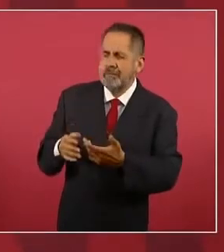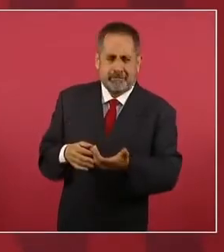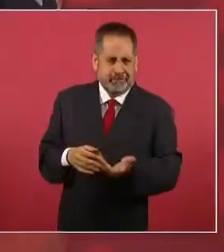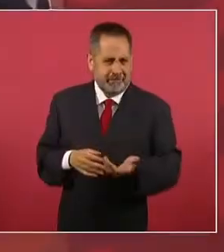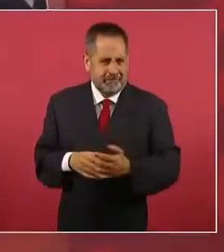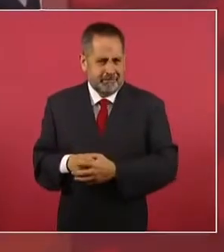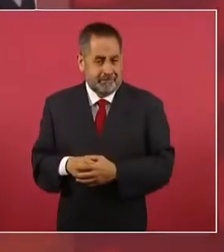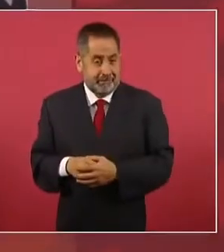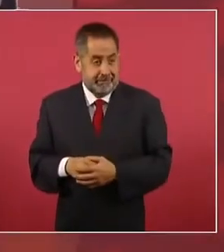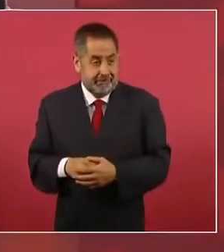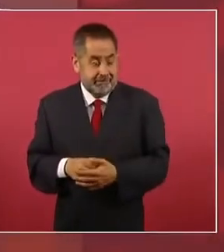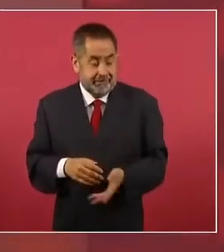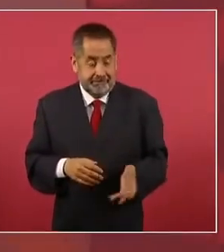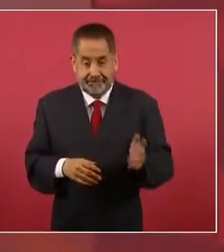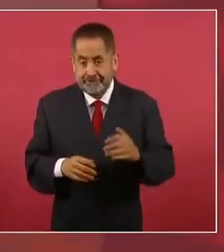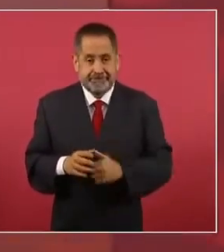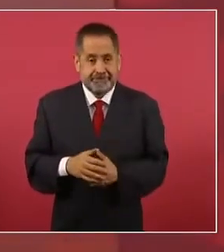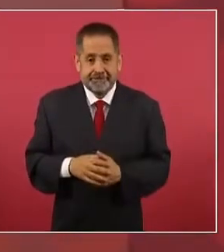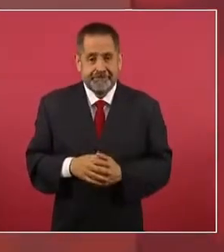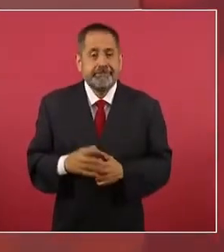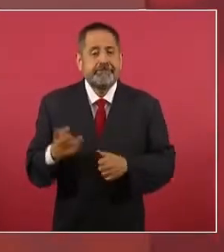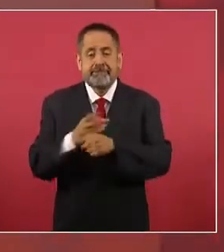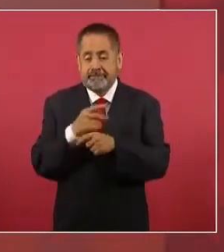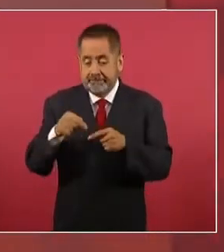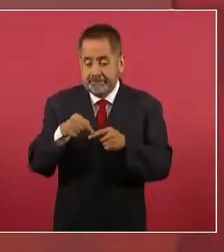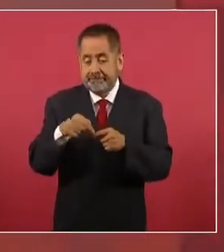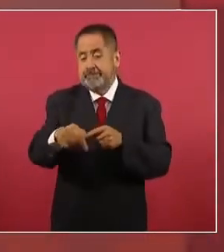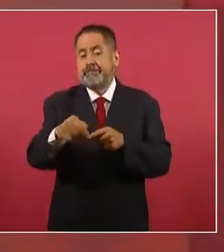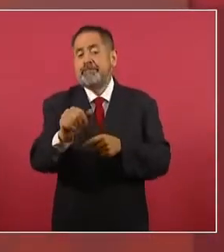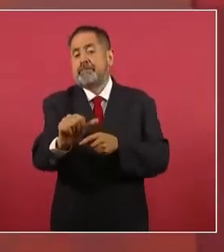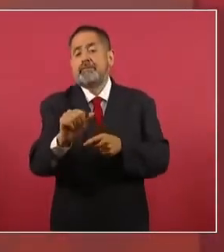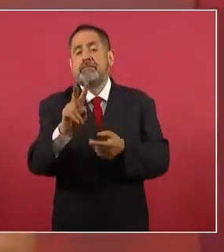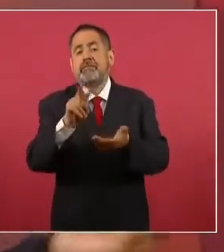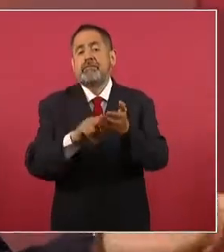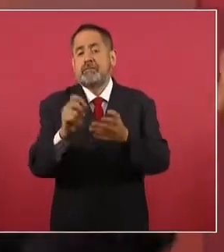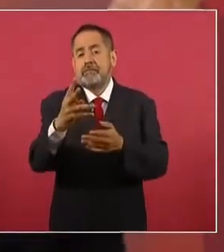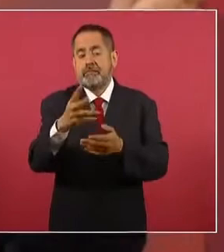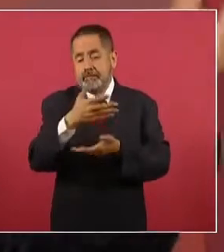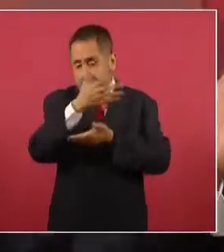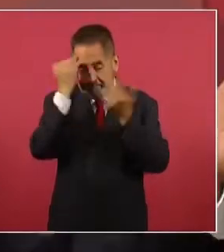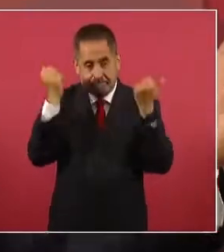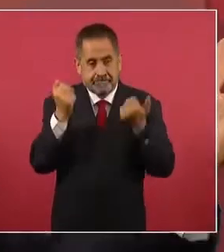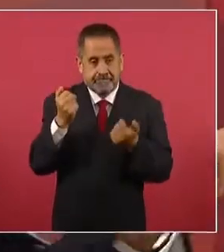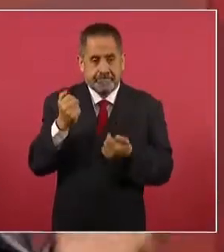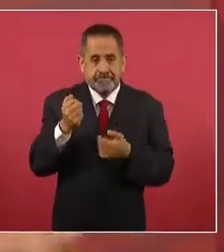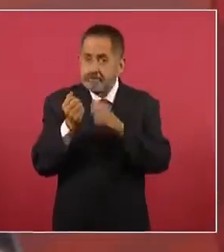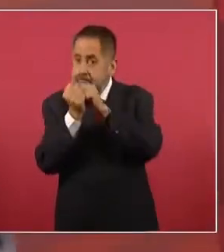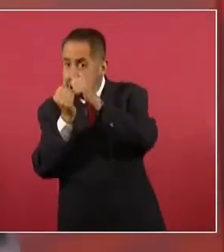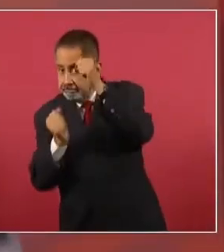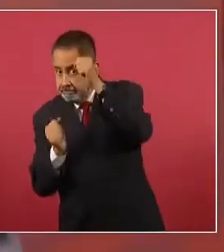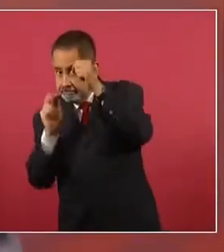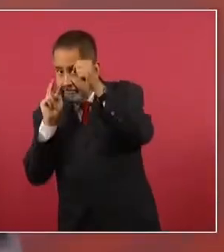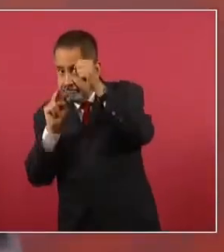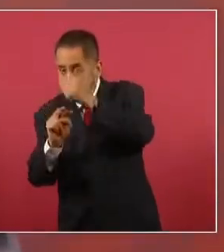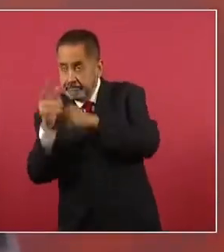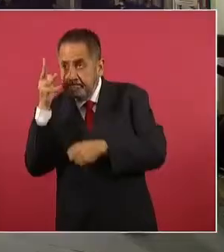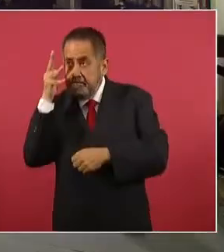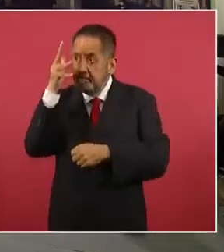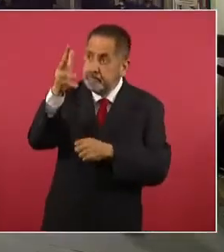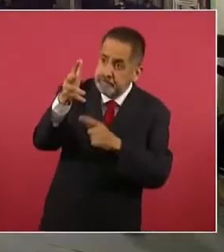¿Cuántas cosas pueden pasar? No sabemos qué nos depara el destino.